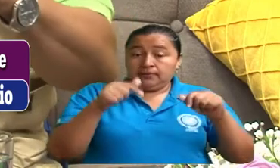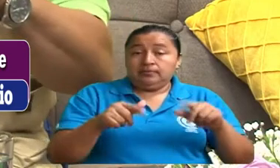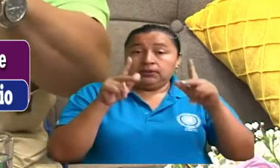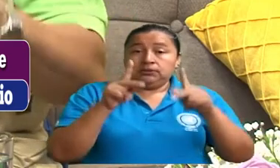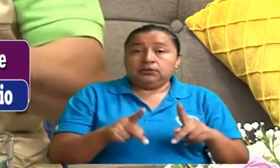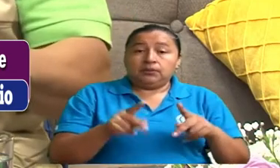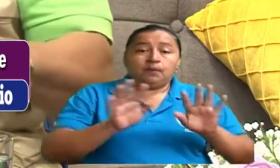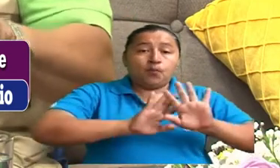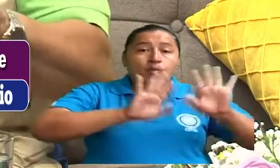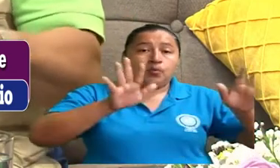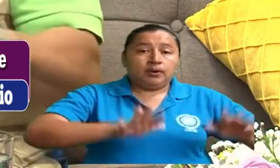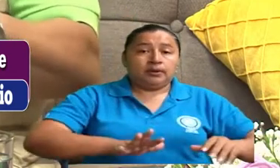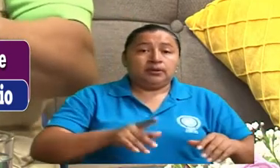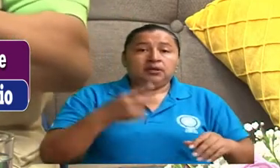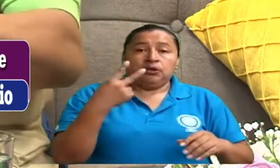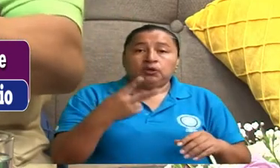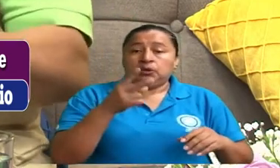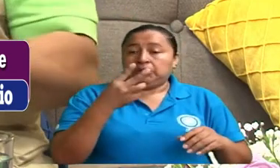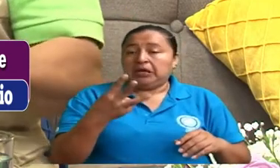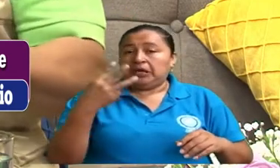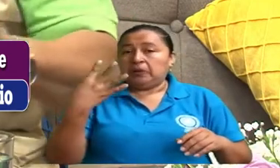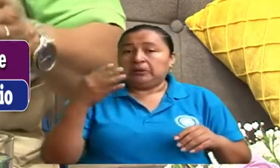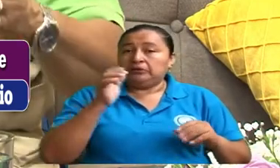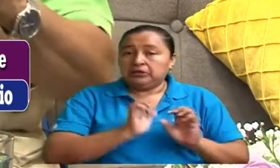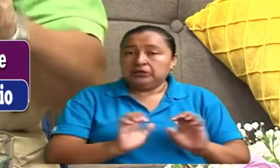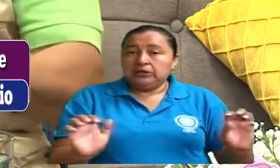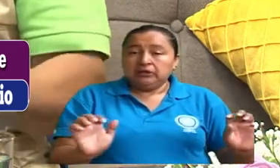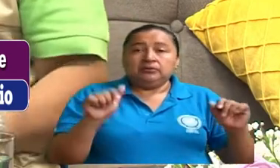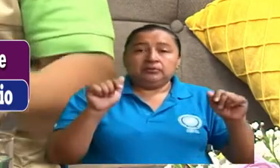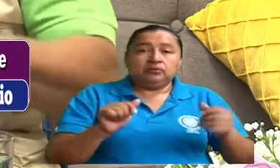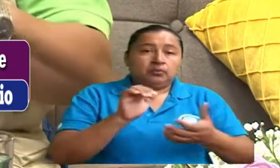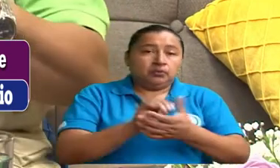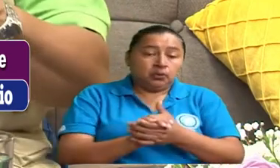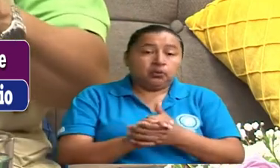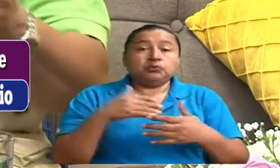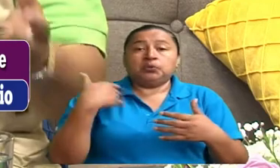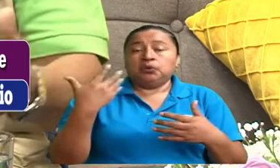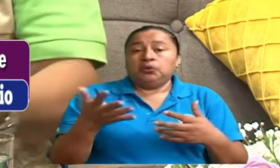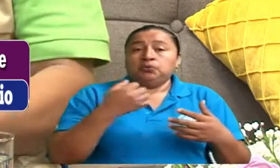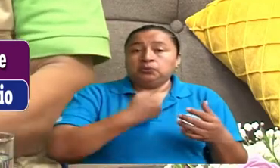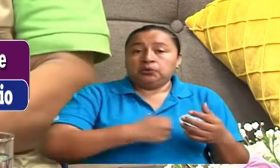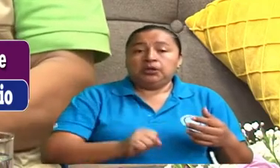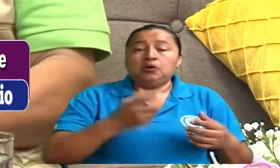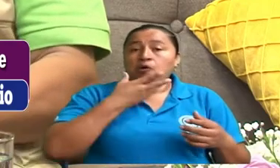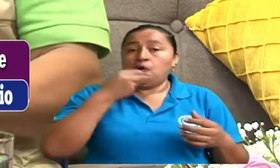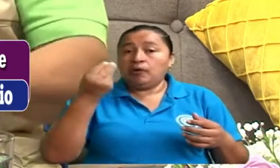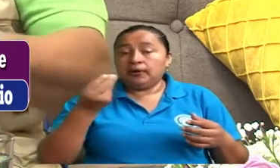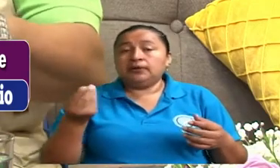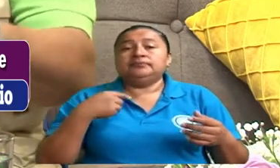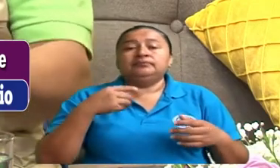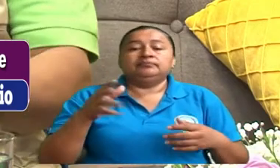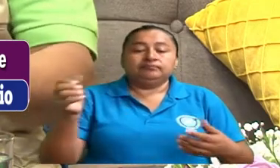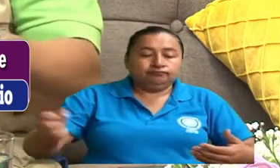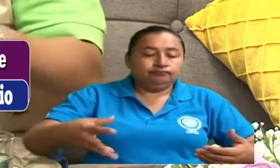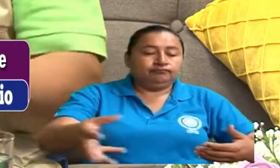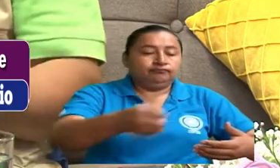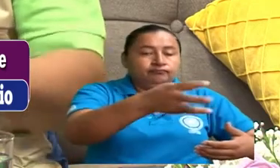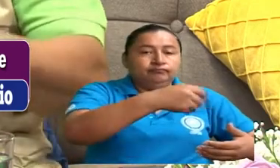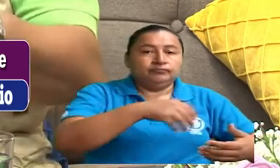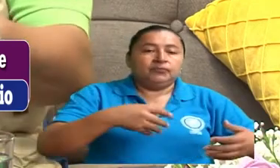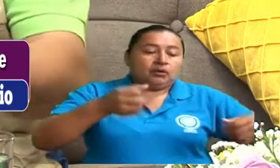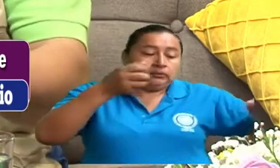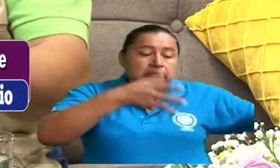una mujer con 2, 3, 4 niños, ¿verdad?, su esposo, sus hijos jóvenes, recolectando con